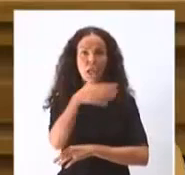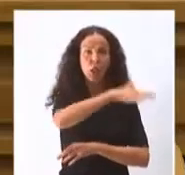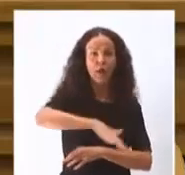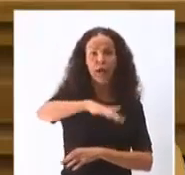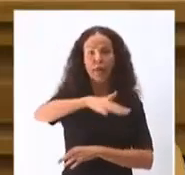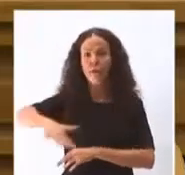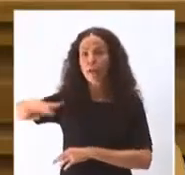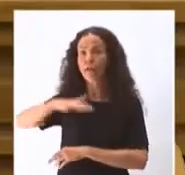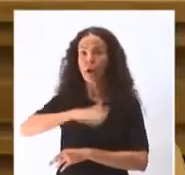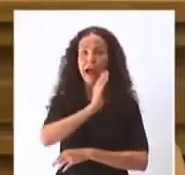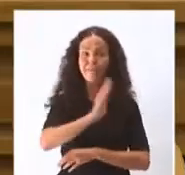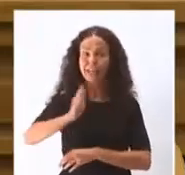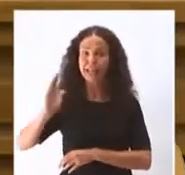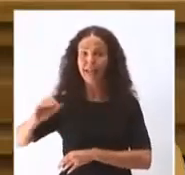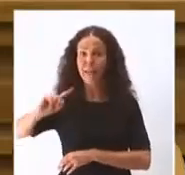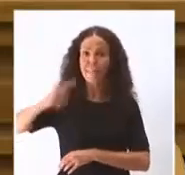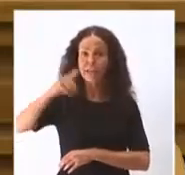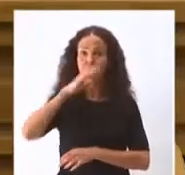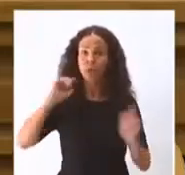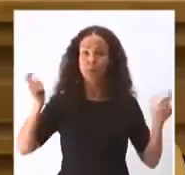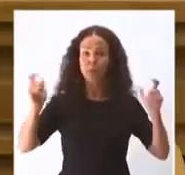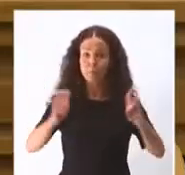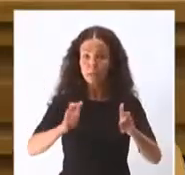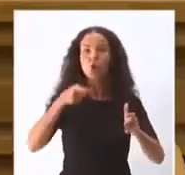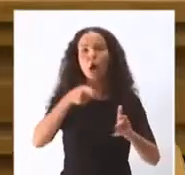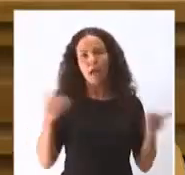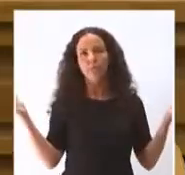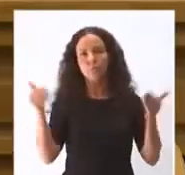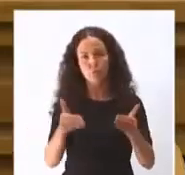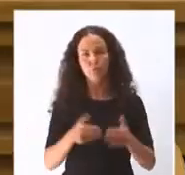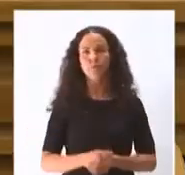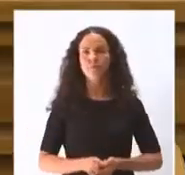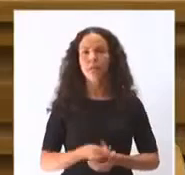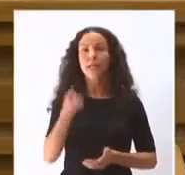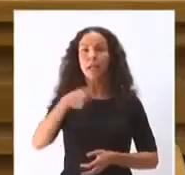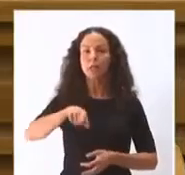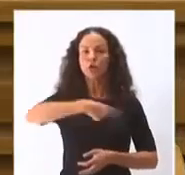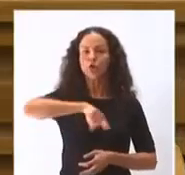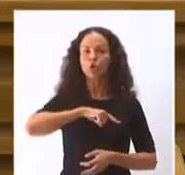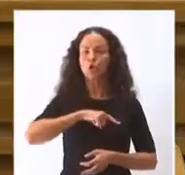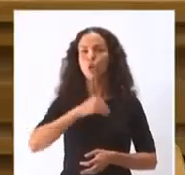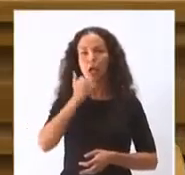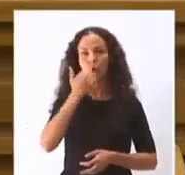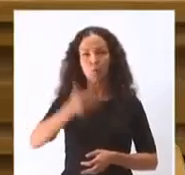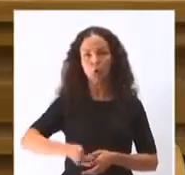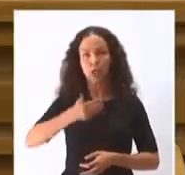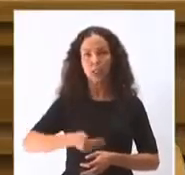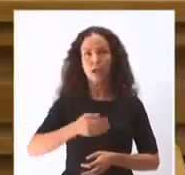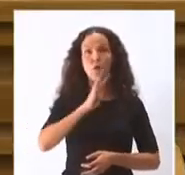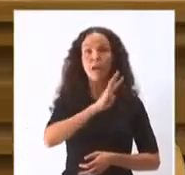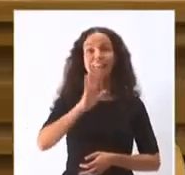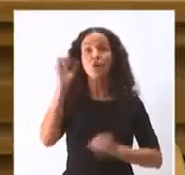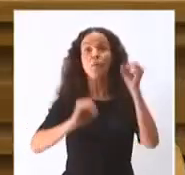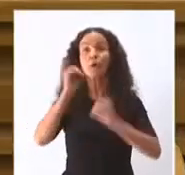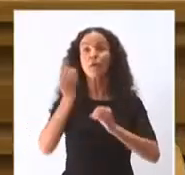podemos entender más afectadas por el despoblamiento vamos a dar también un salto importante un 45% más